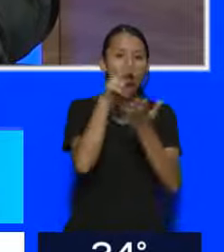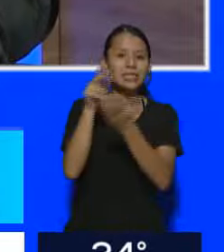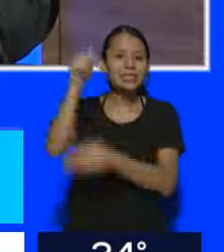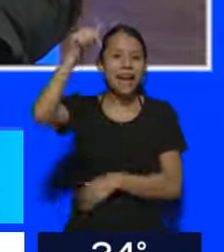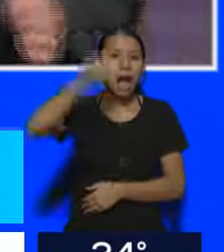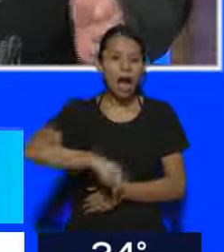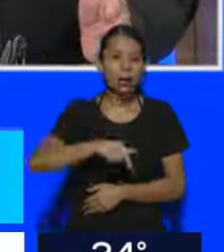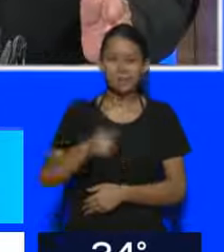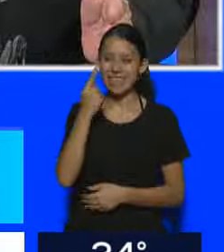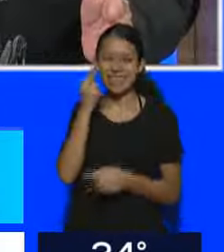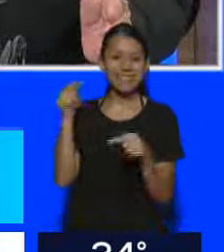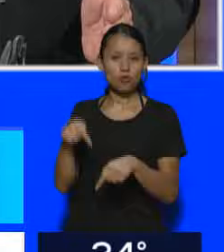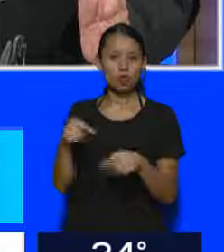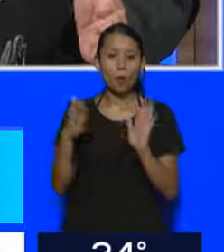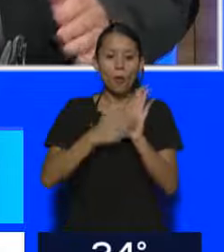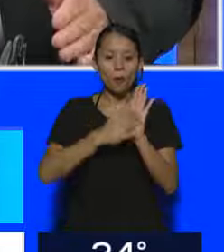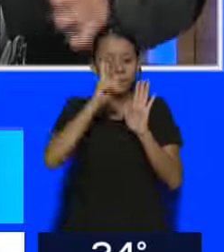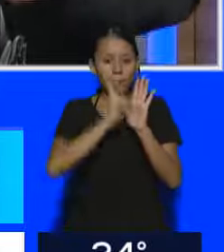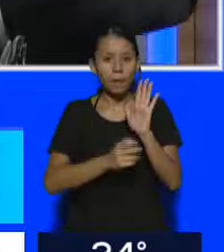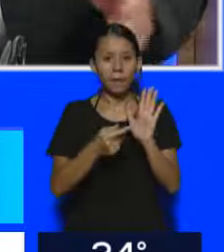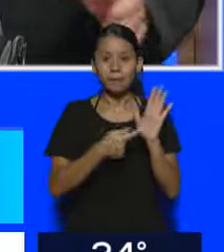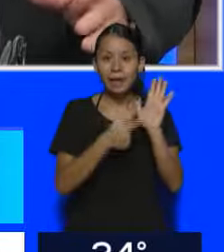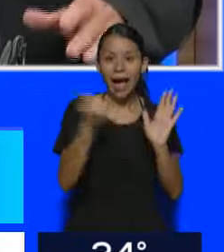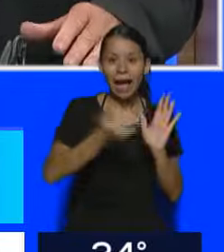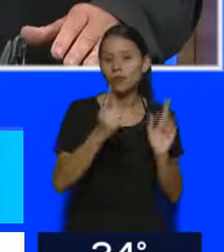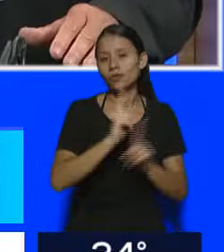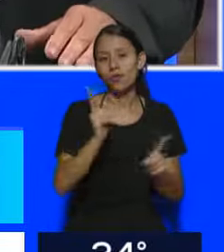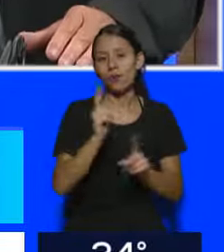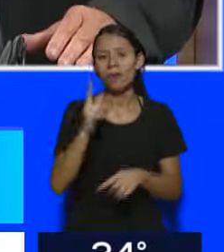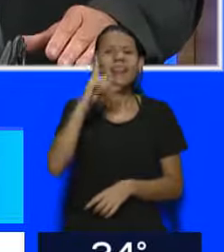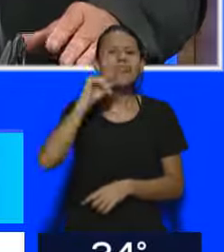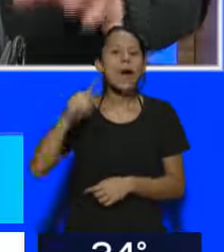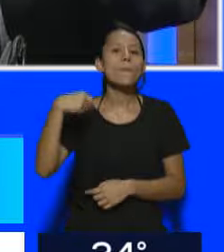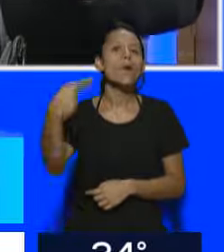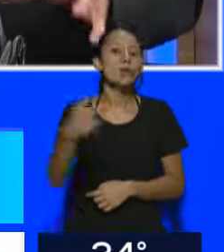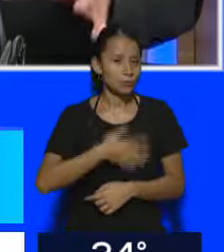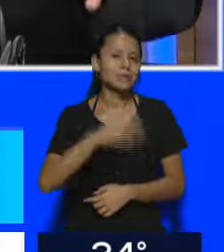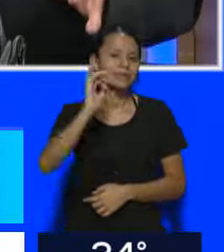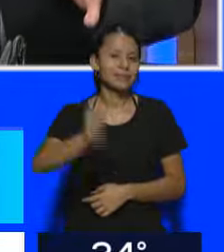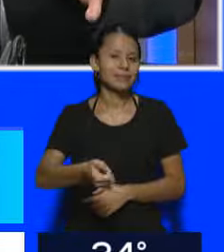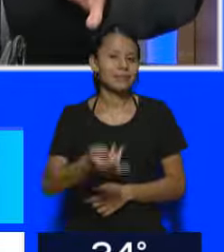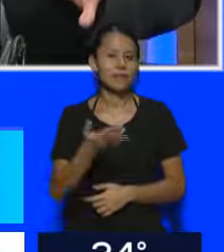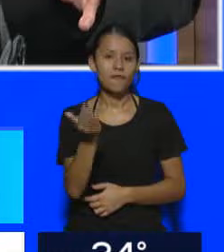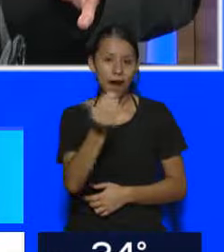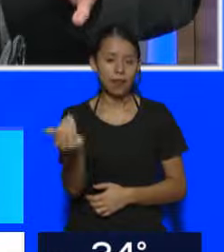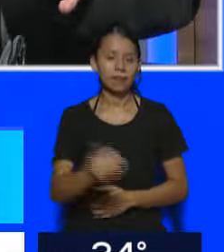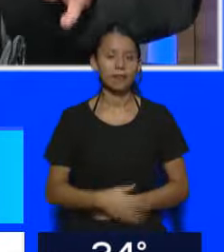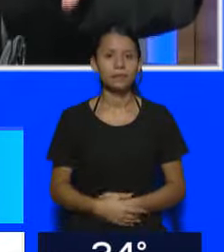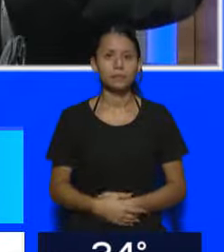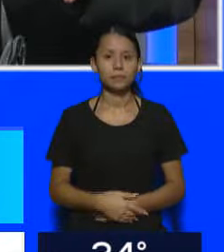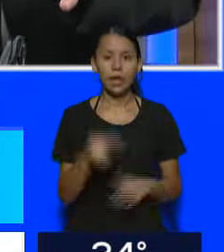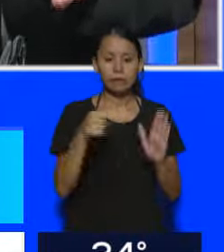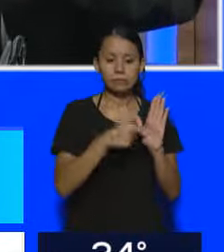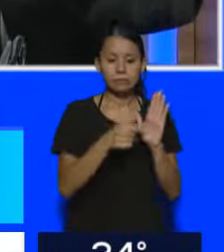Nacional de Vitivinicultura. Seguramente esto va a ocurrir, Fernando, en algunos días más, nada más, cuando esto va a marcar un poco cuál es